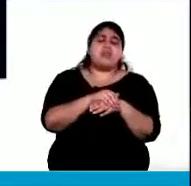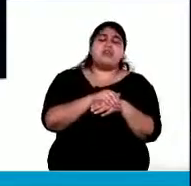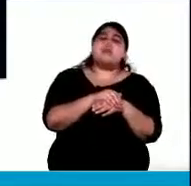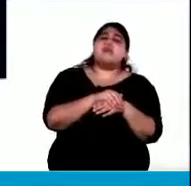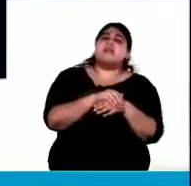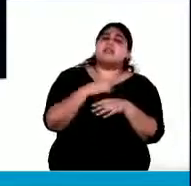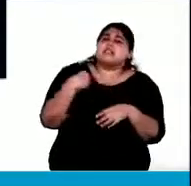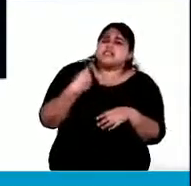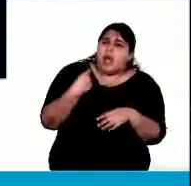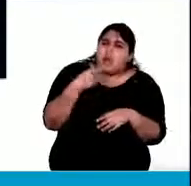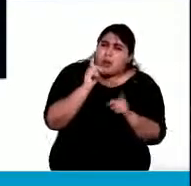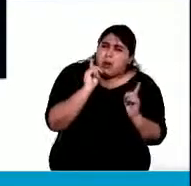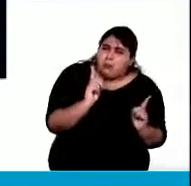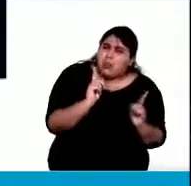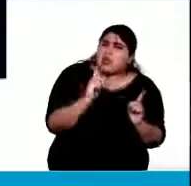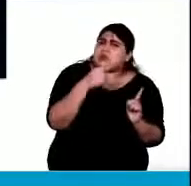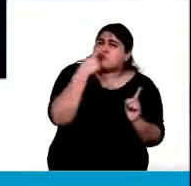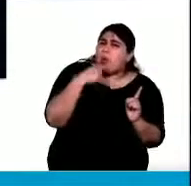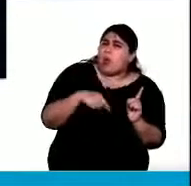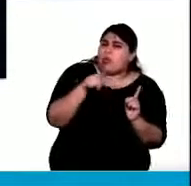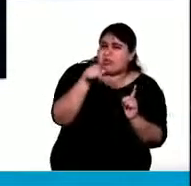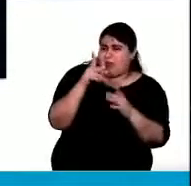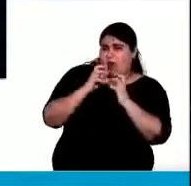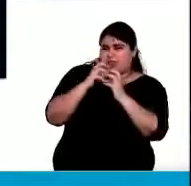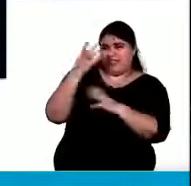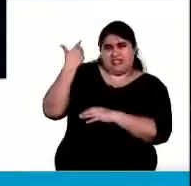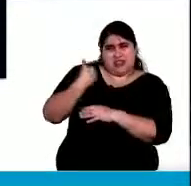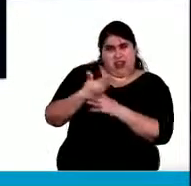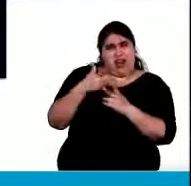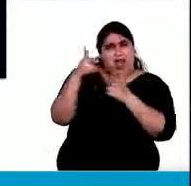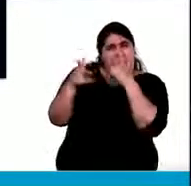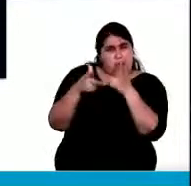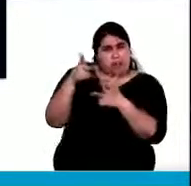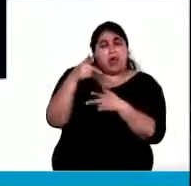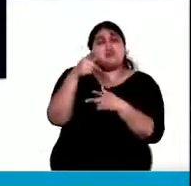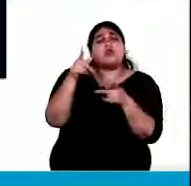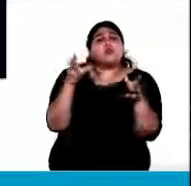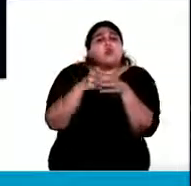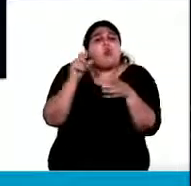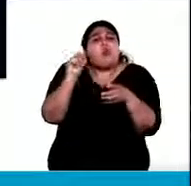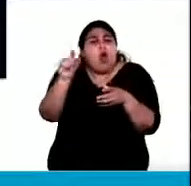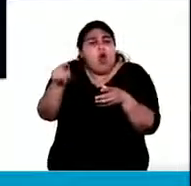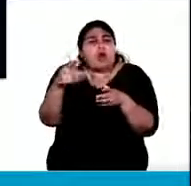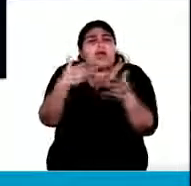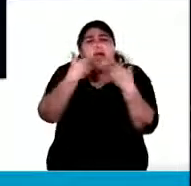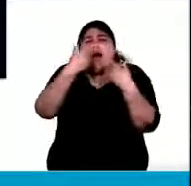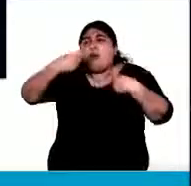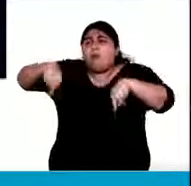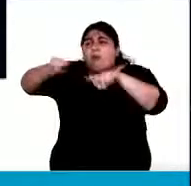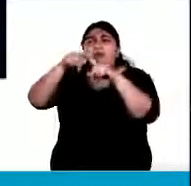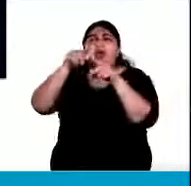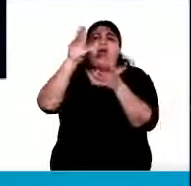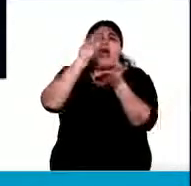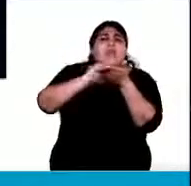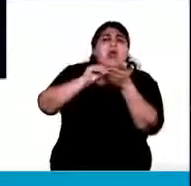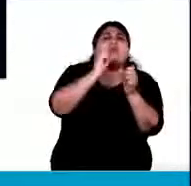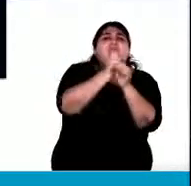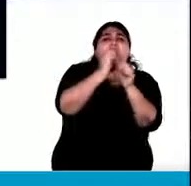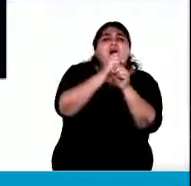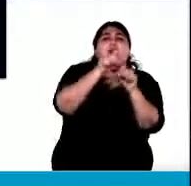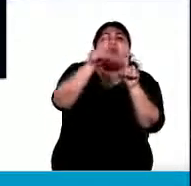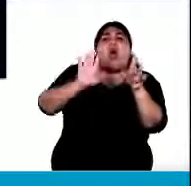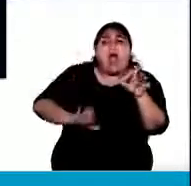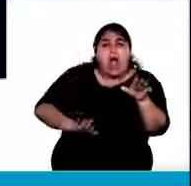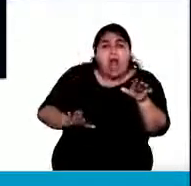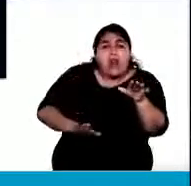con lo mismo que planteé en la última sesión, que su bloque hable con los trabajadores de la Cámara y le pregunte a ver si tienen ganas